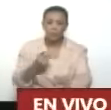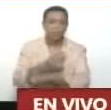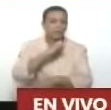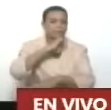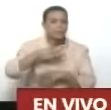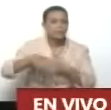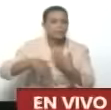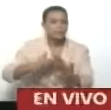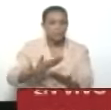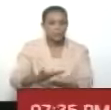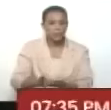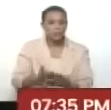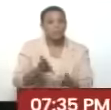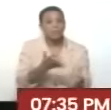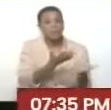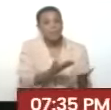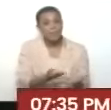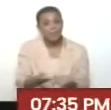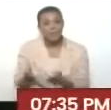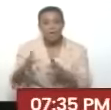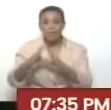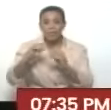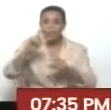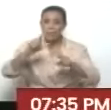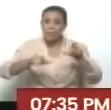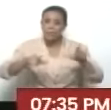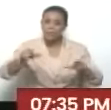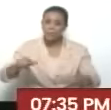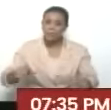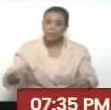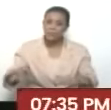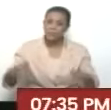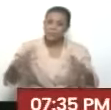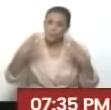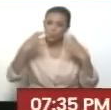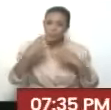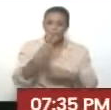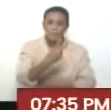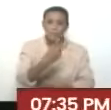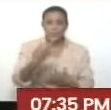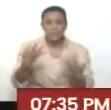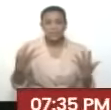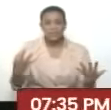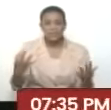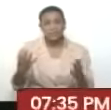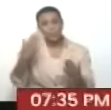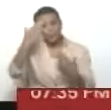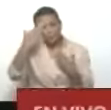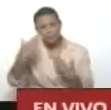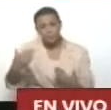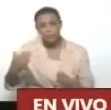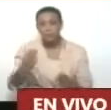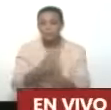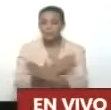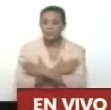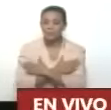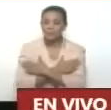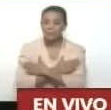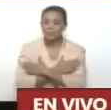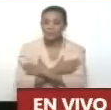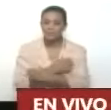histórico. Damos la bienvenida a todo el público presente a nuestro programa número 28. Envío mis más sinceras